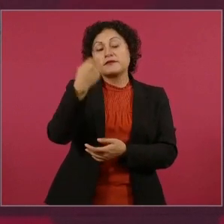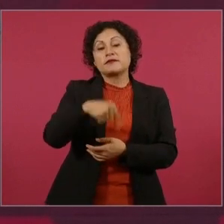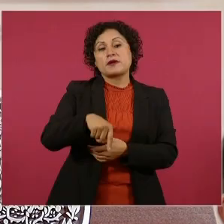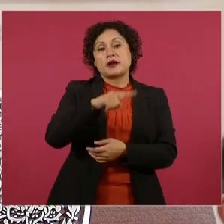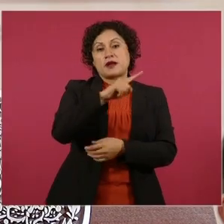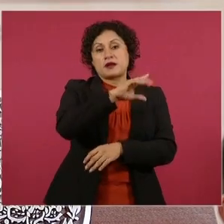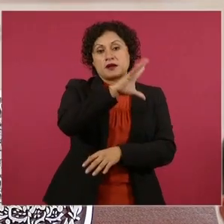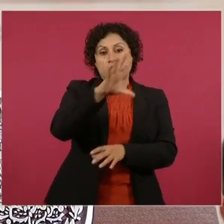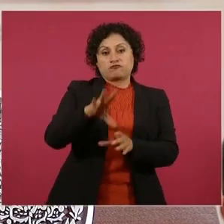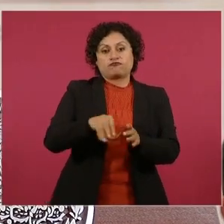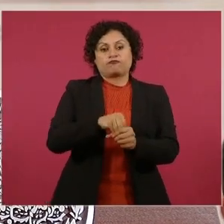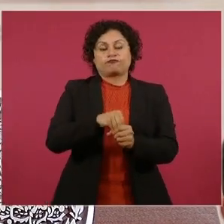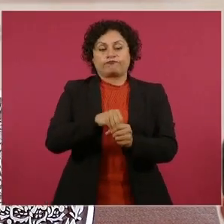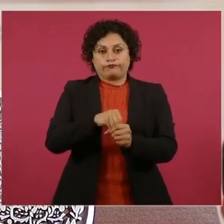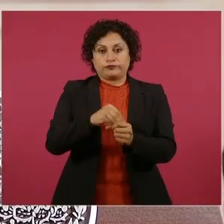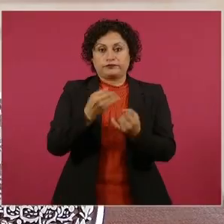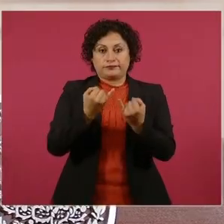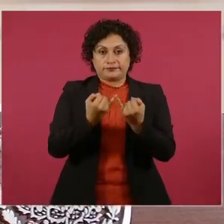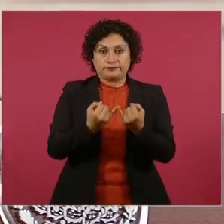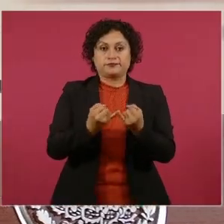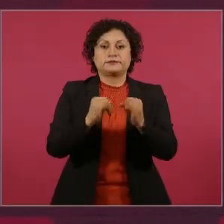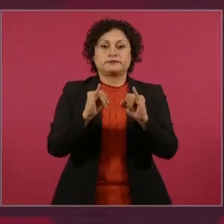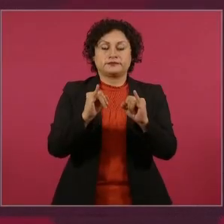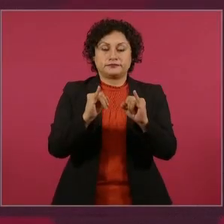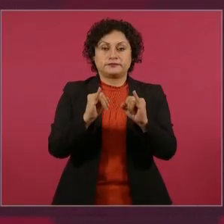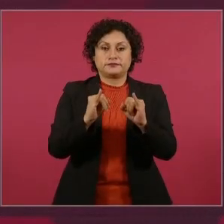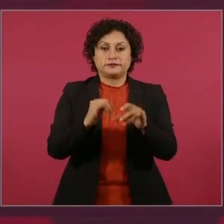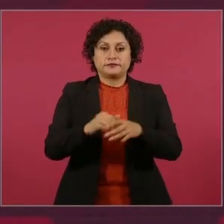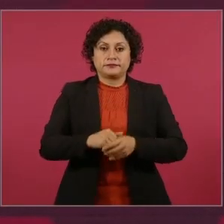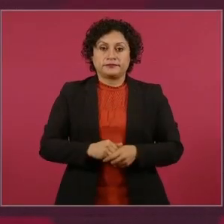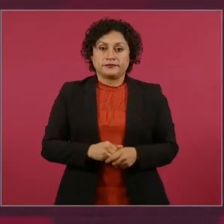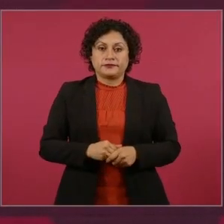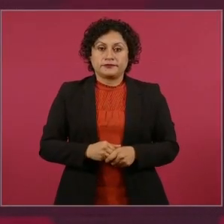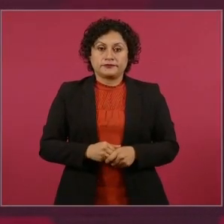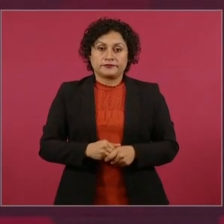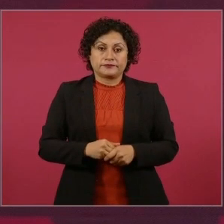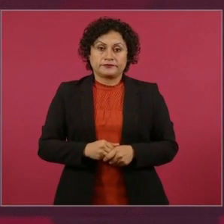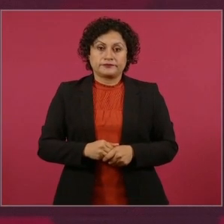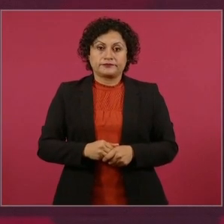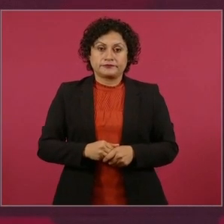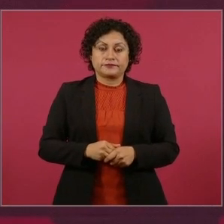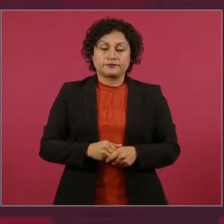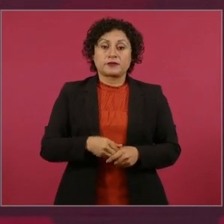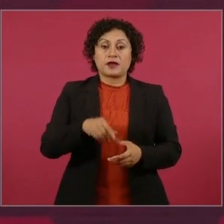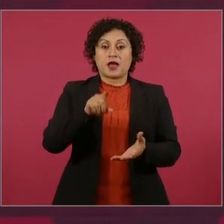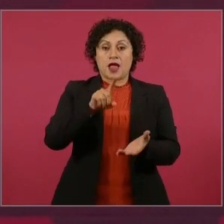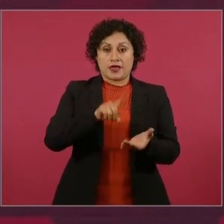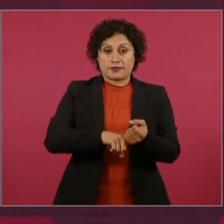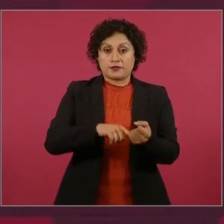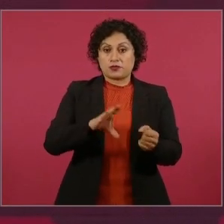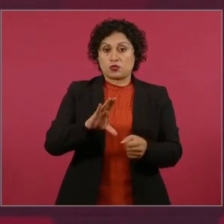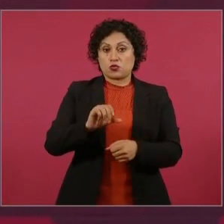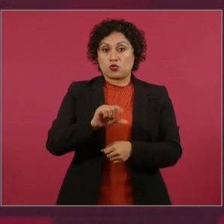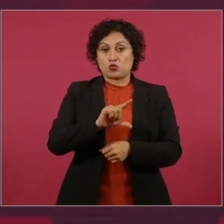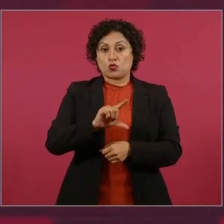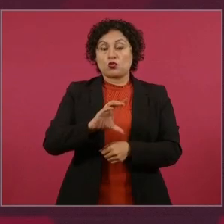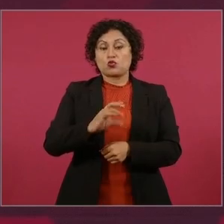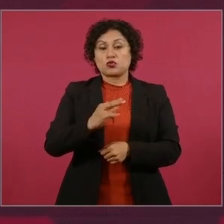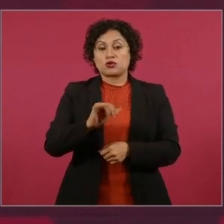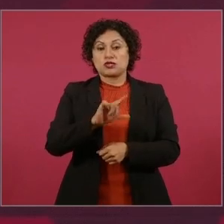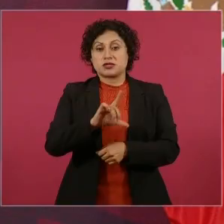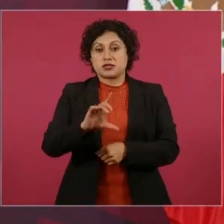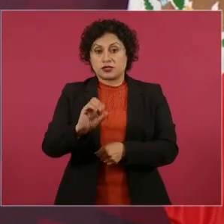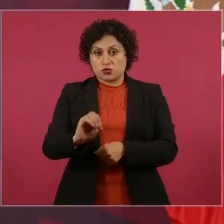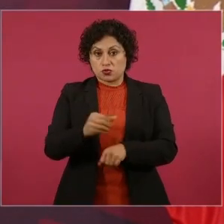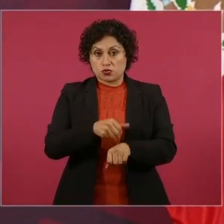completa de todo el acueducto del cuchillo dos